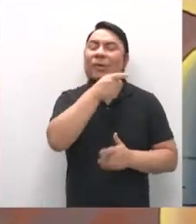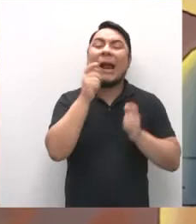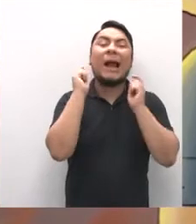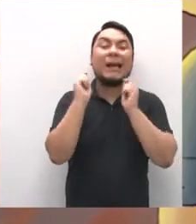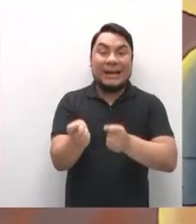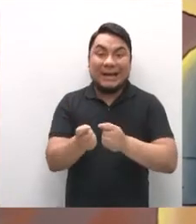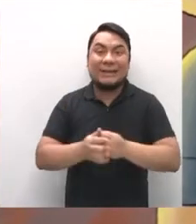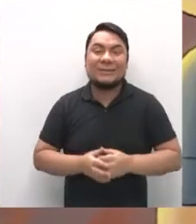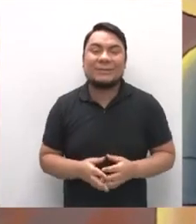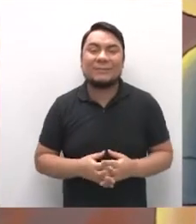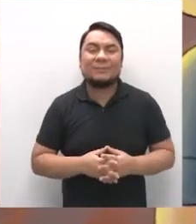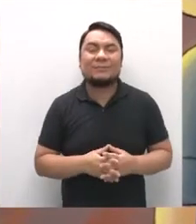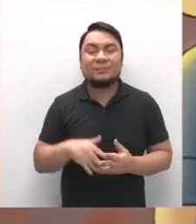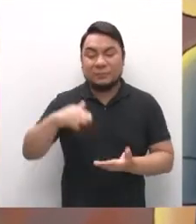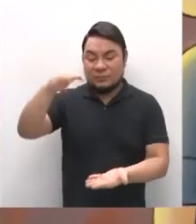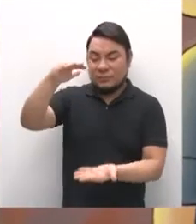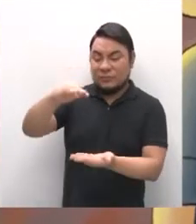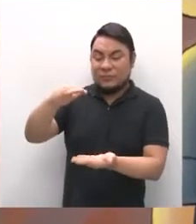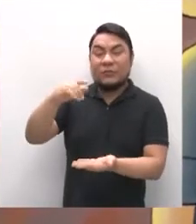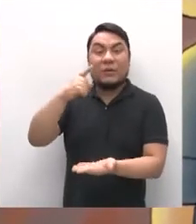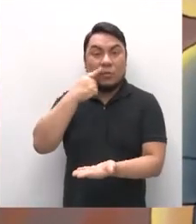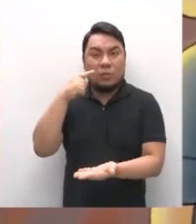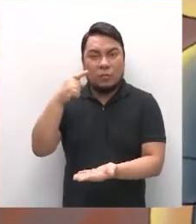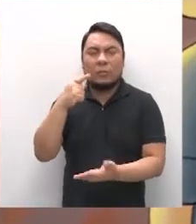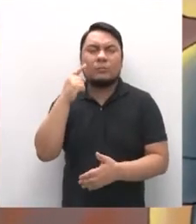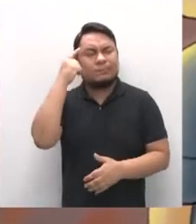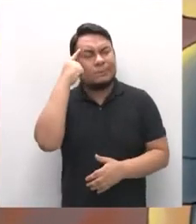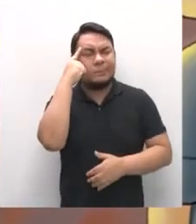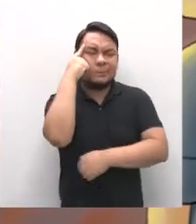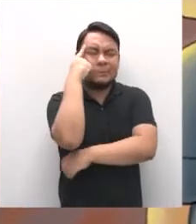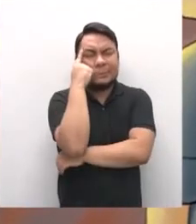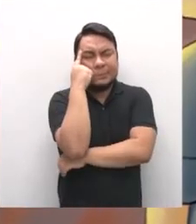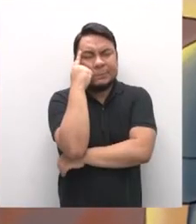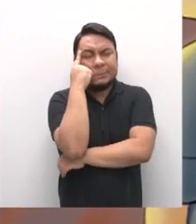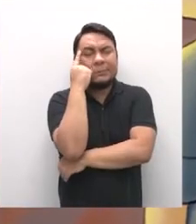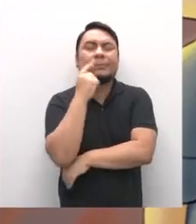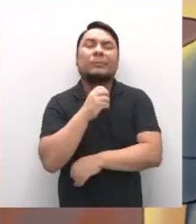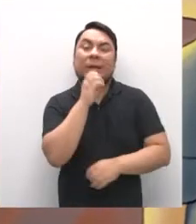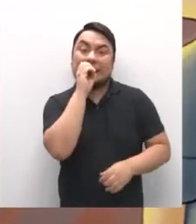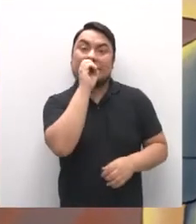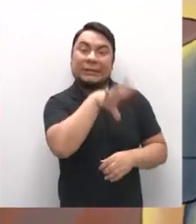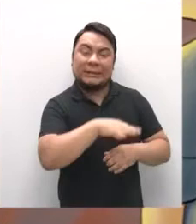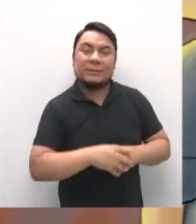regalos. El Muki pensó un momento y luego dijo.